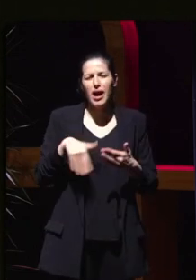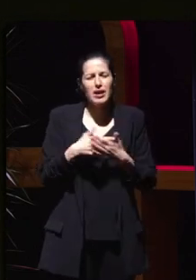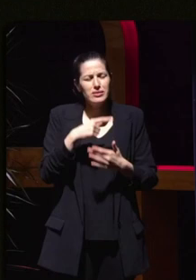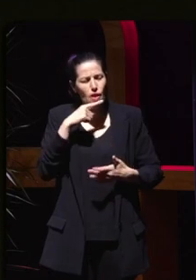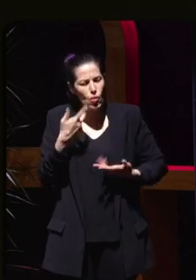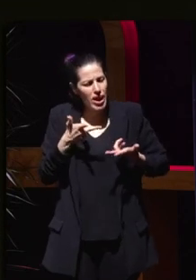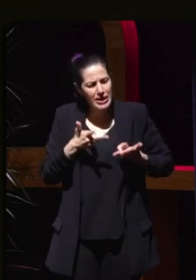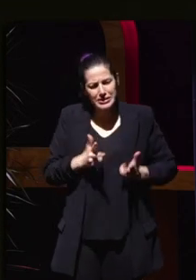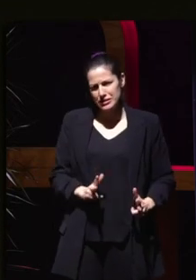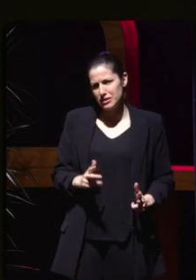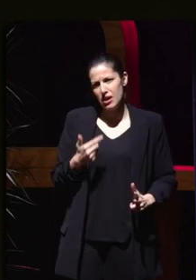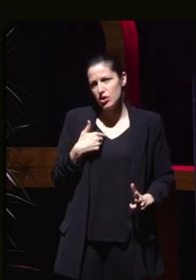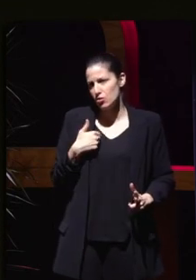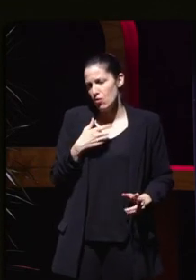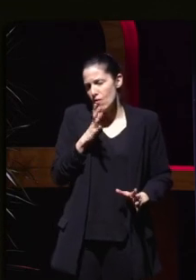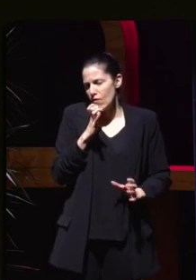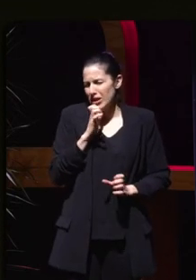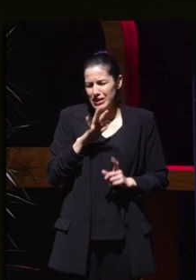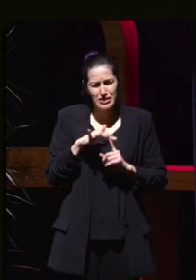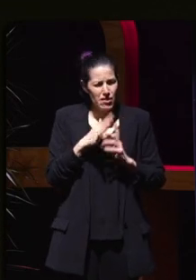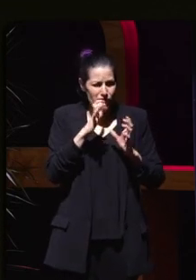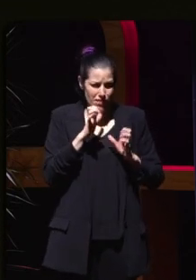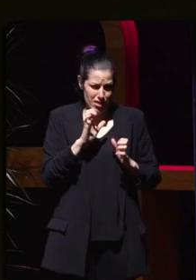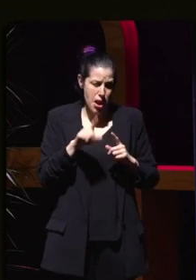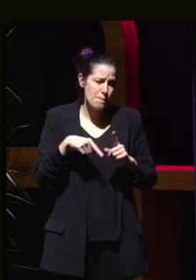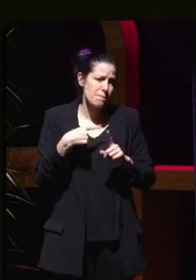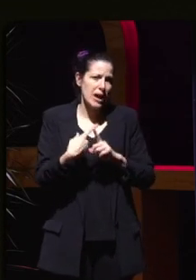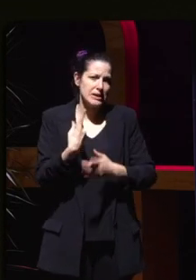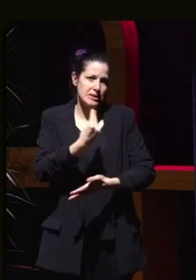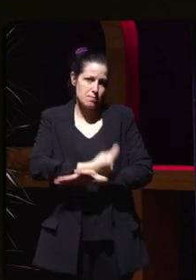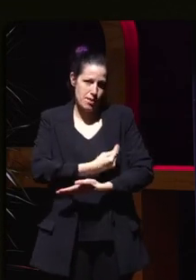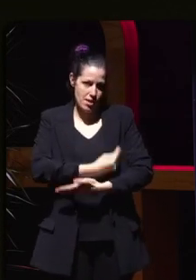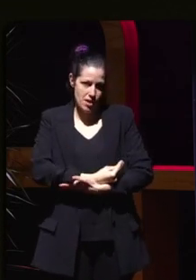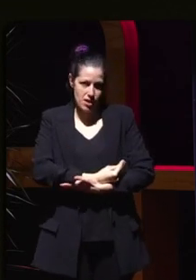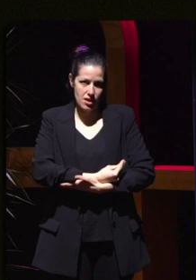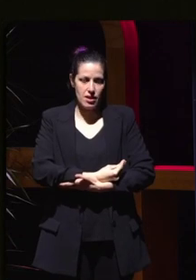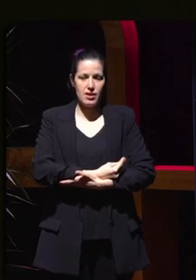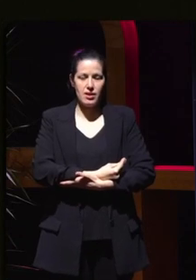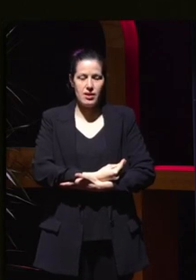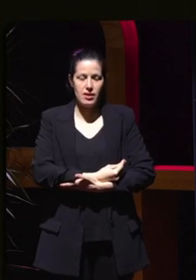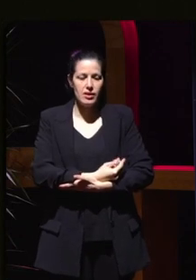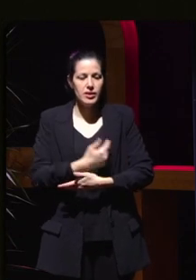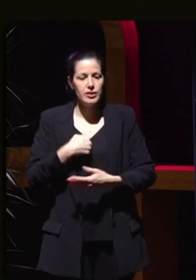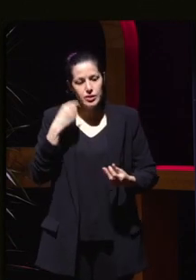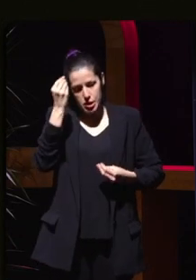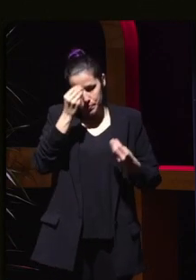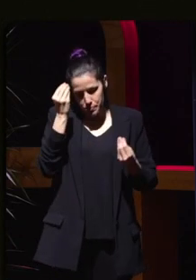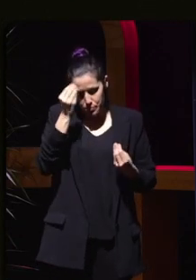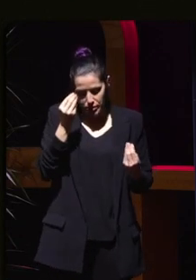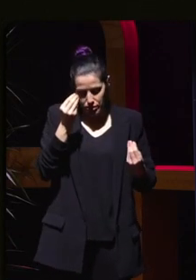me dolía estaba absolutamente destruida y con bebé creo que pocas veces